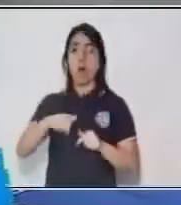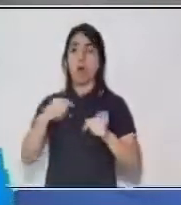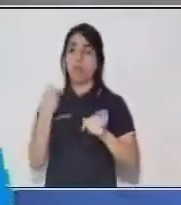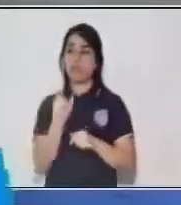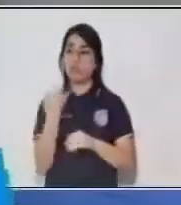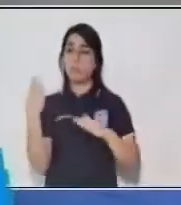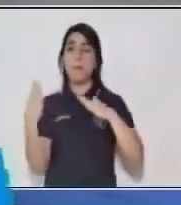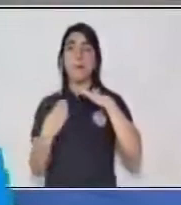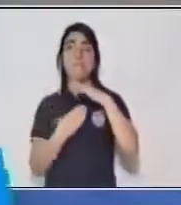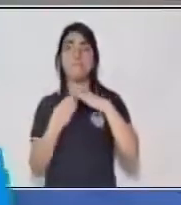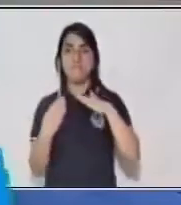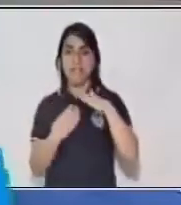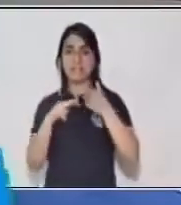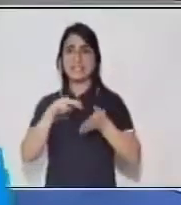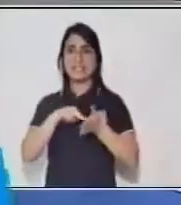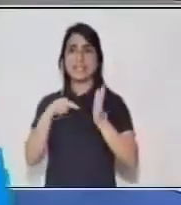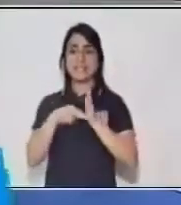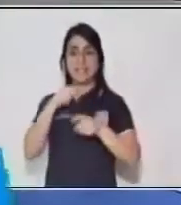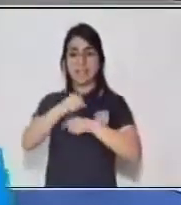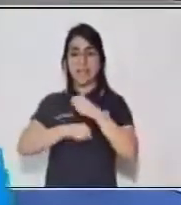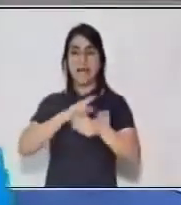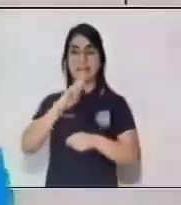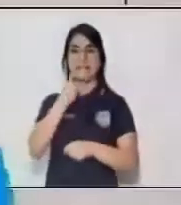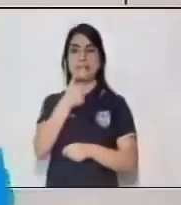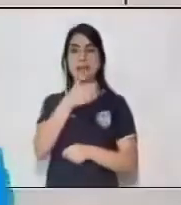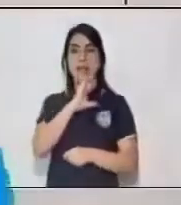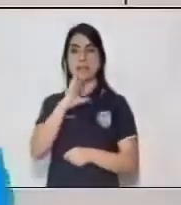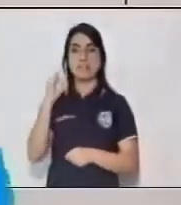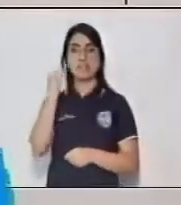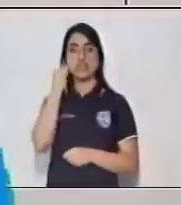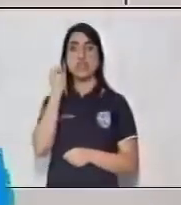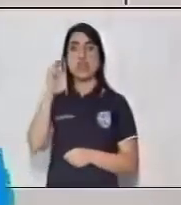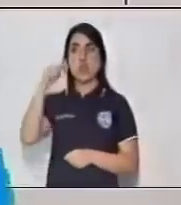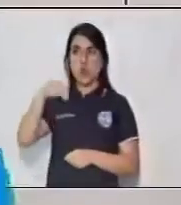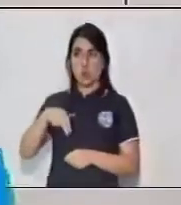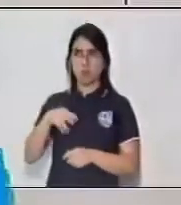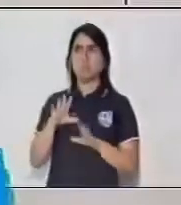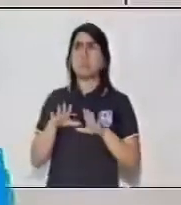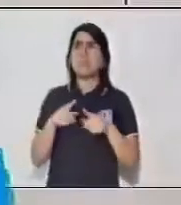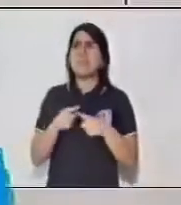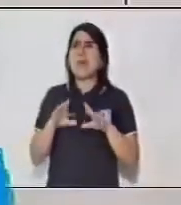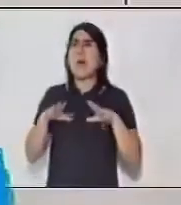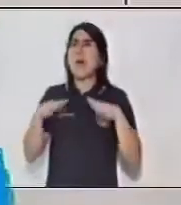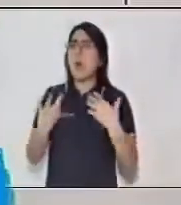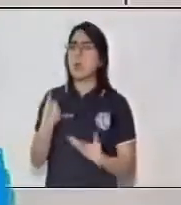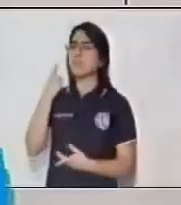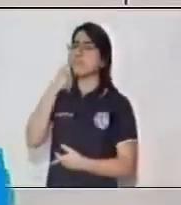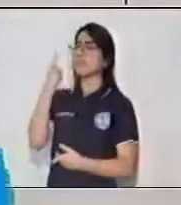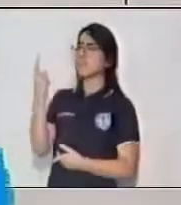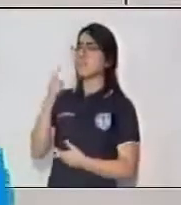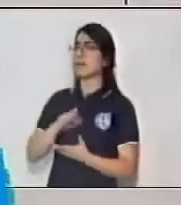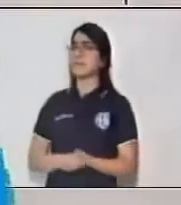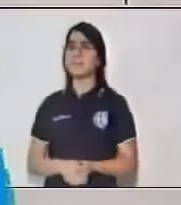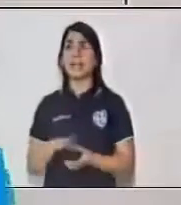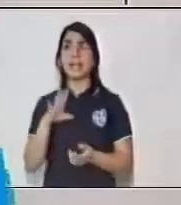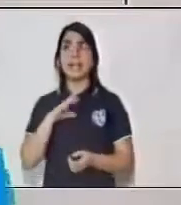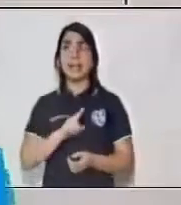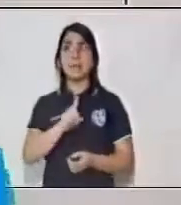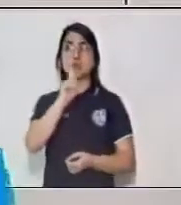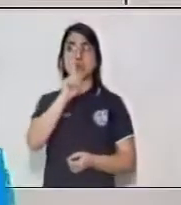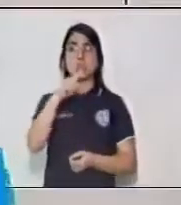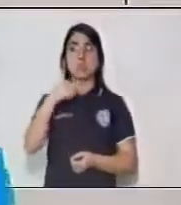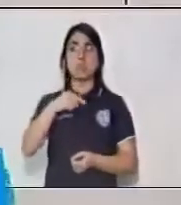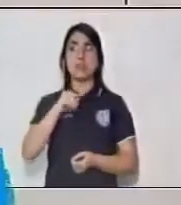1/3 elevado a la x. Entonces, vamos a evaluar los valores menos